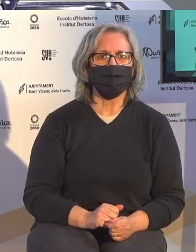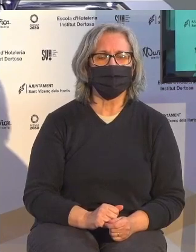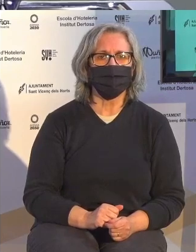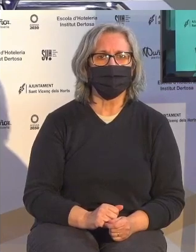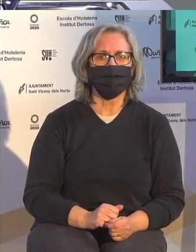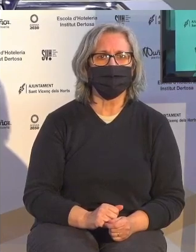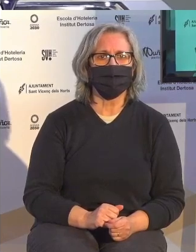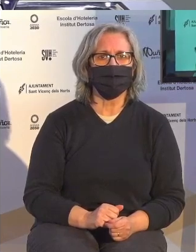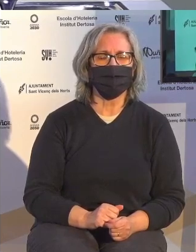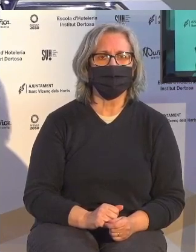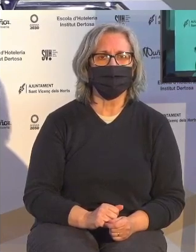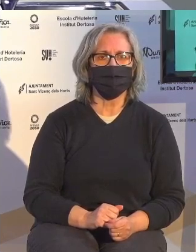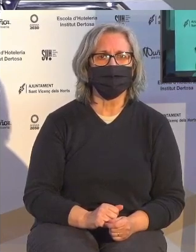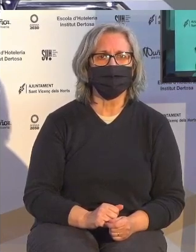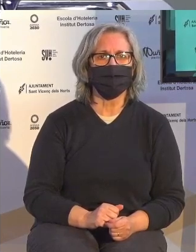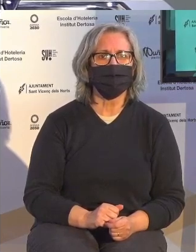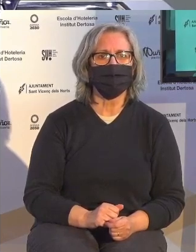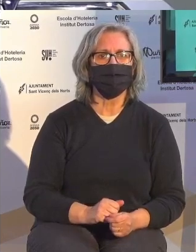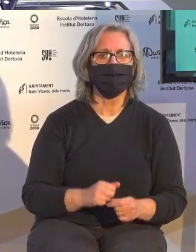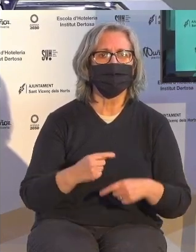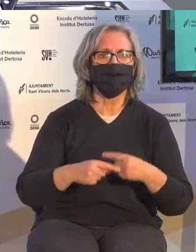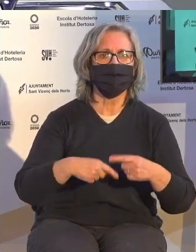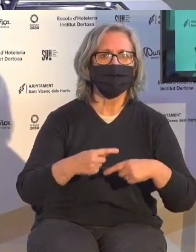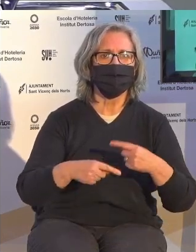a hacer una mixtura